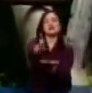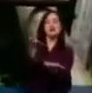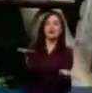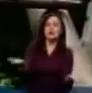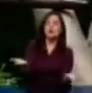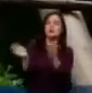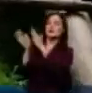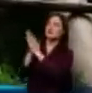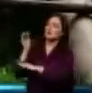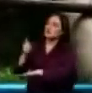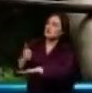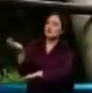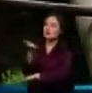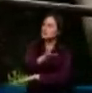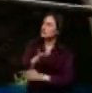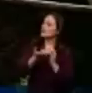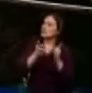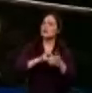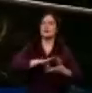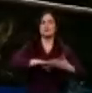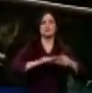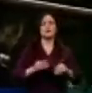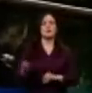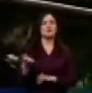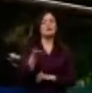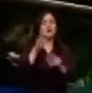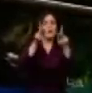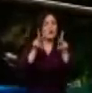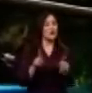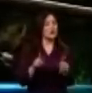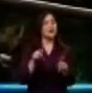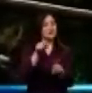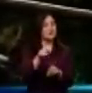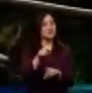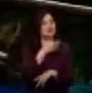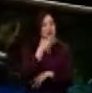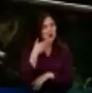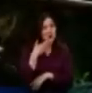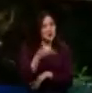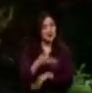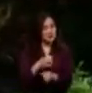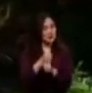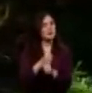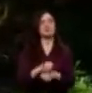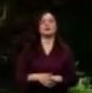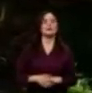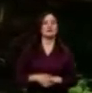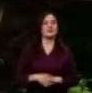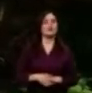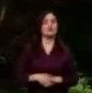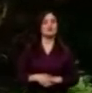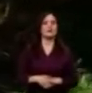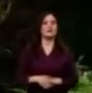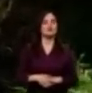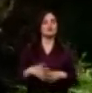piden a las autoridades que por favor les puedan solucionar este tema, ya que este puente no está en las mejores condiciones. Queremos mostrarles hoy